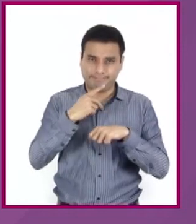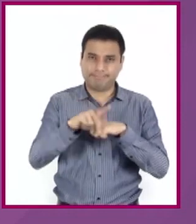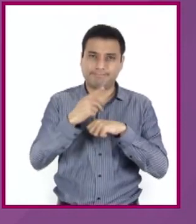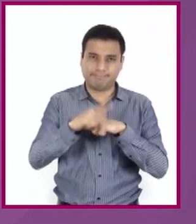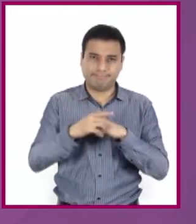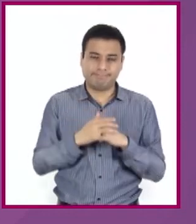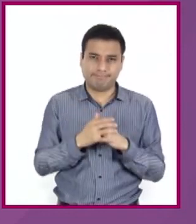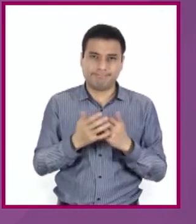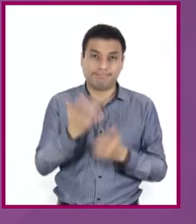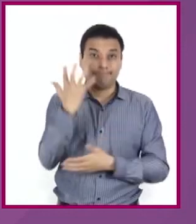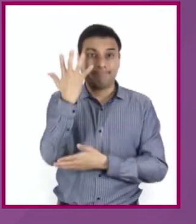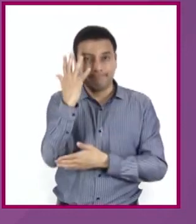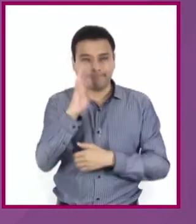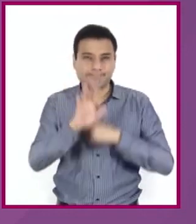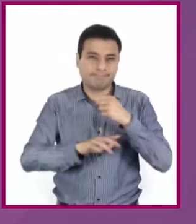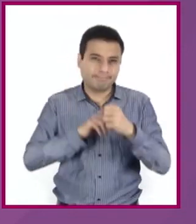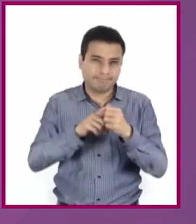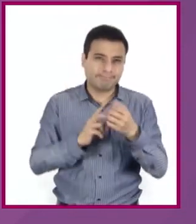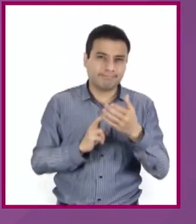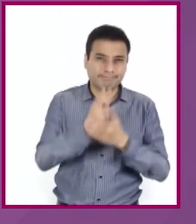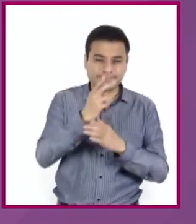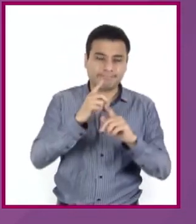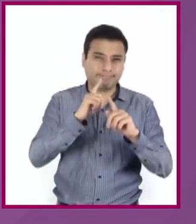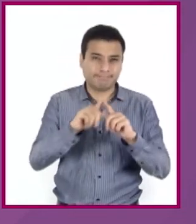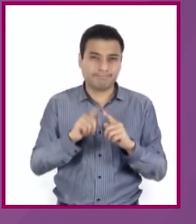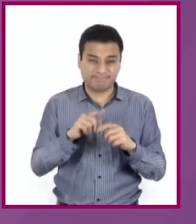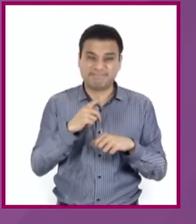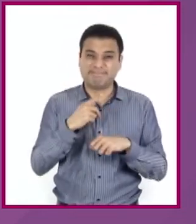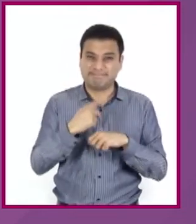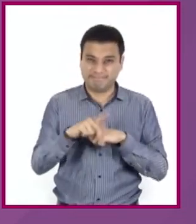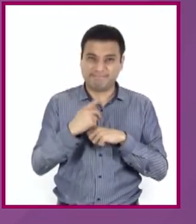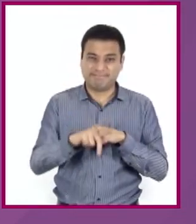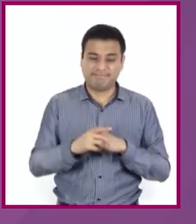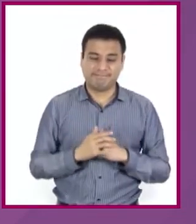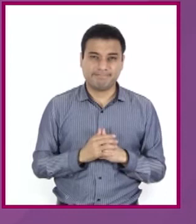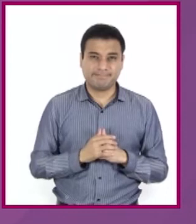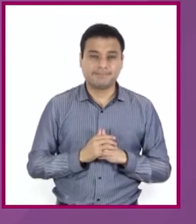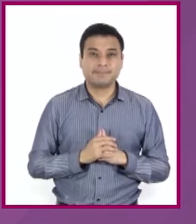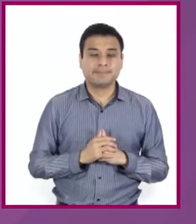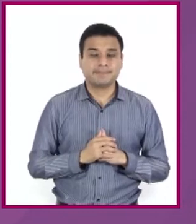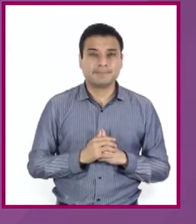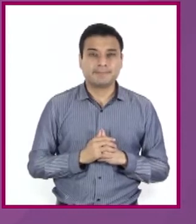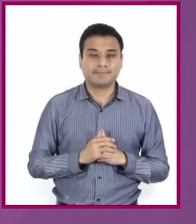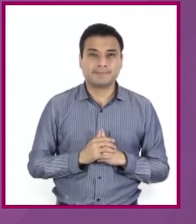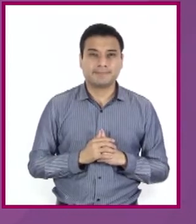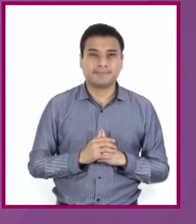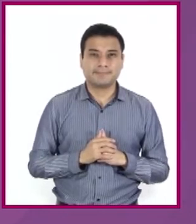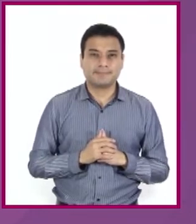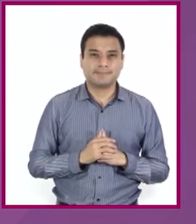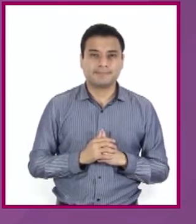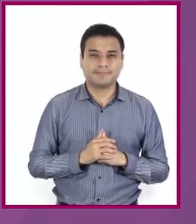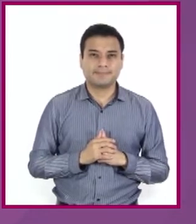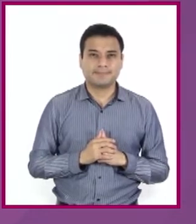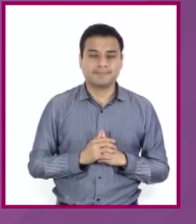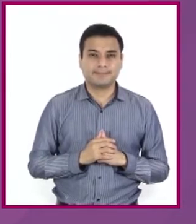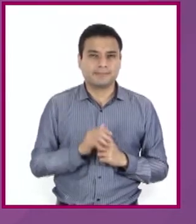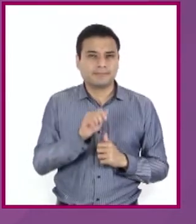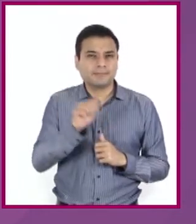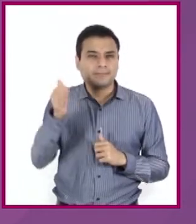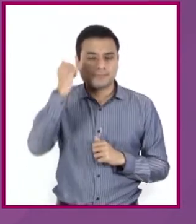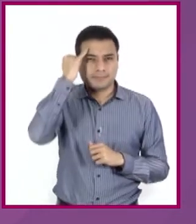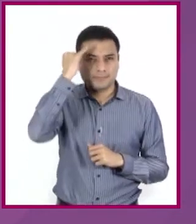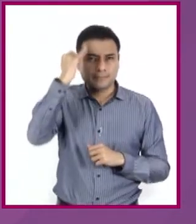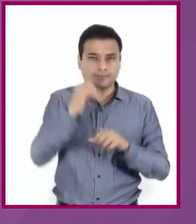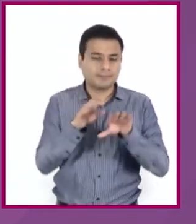ecosistemas y a actividades como la agricultura y la ganadería. Una alternativa es